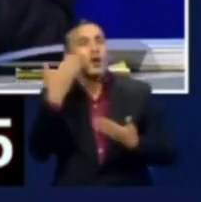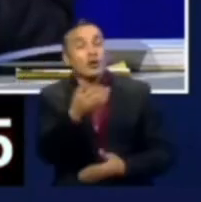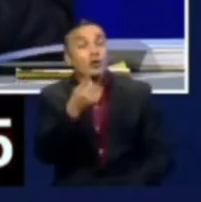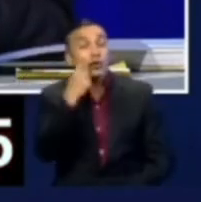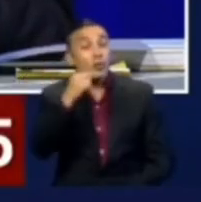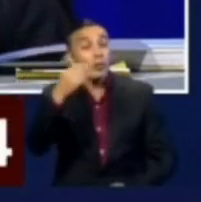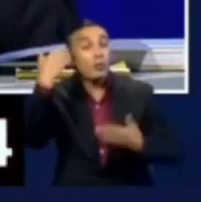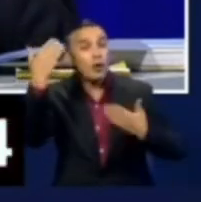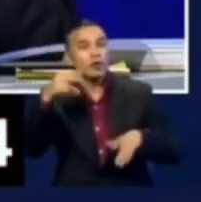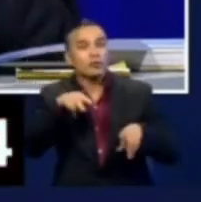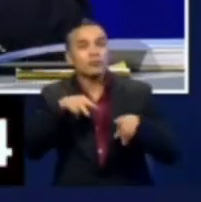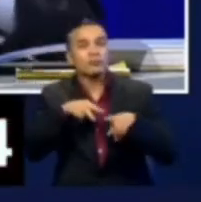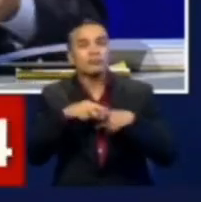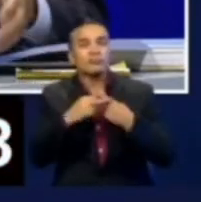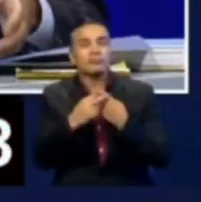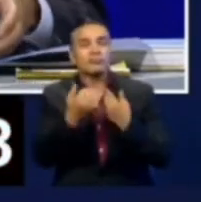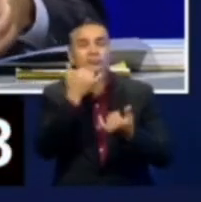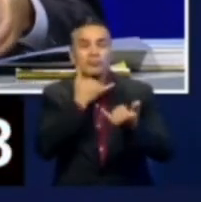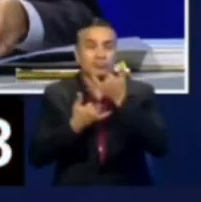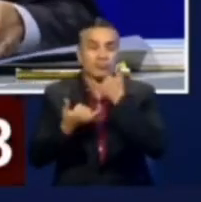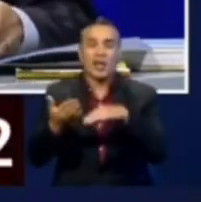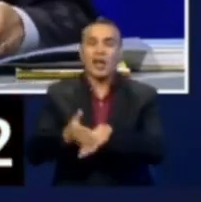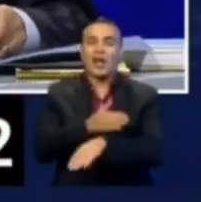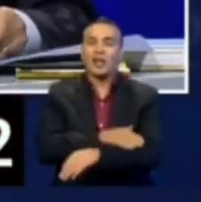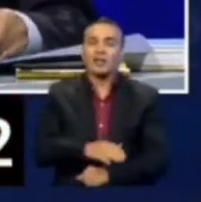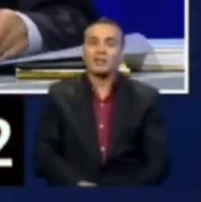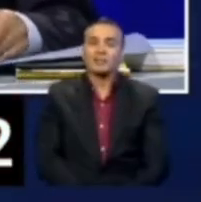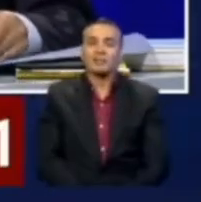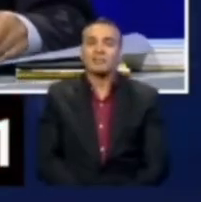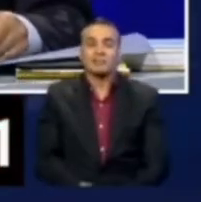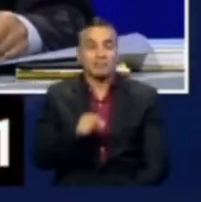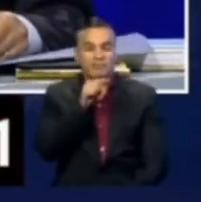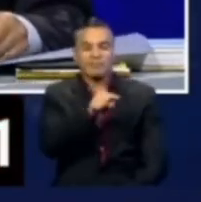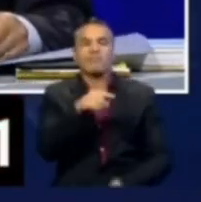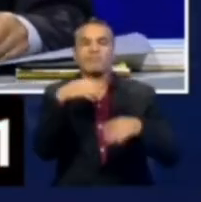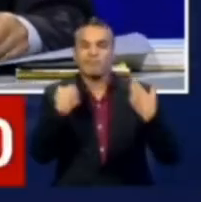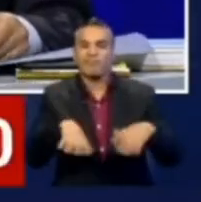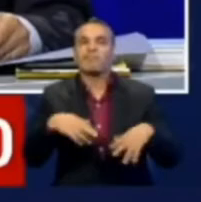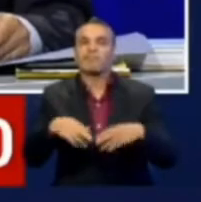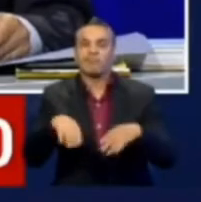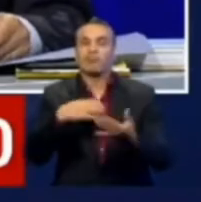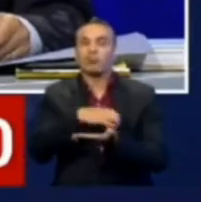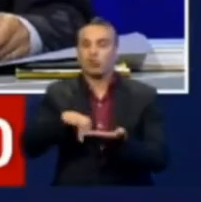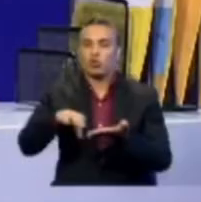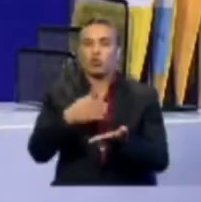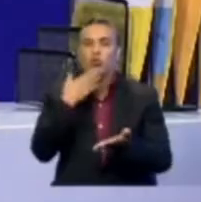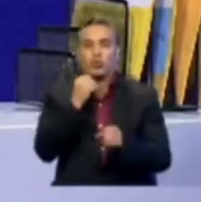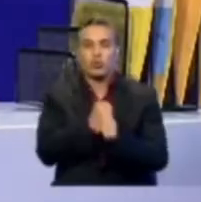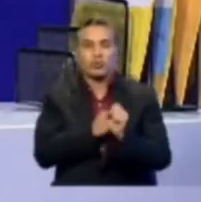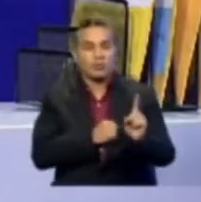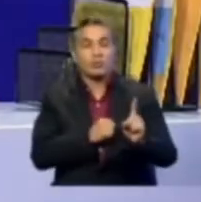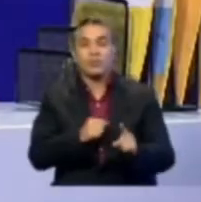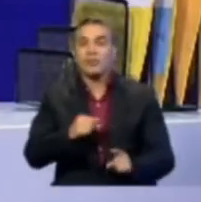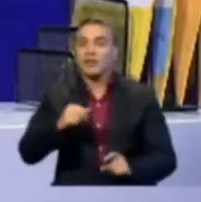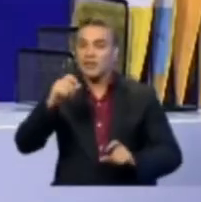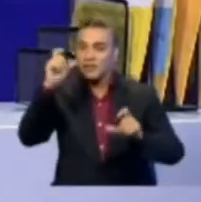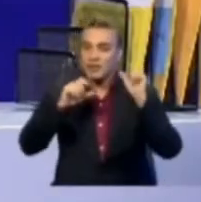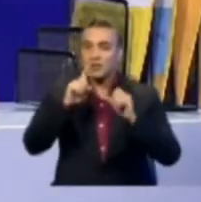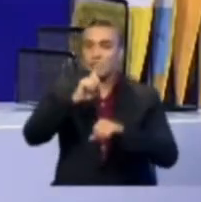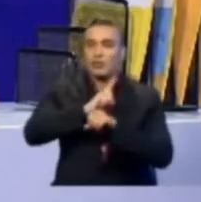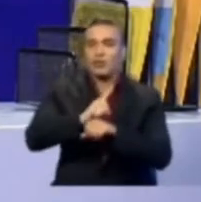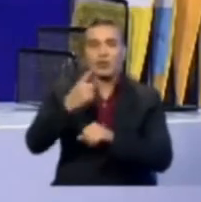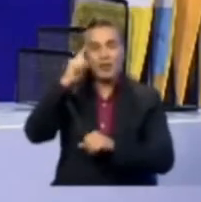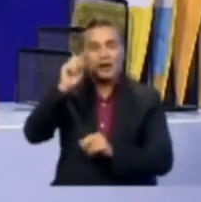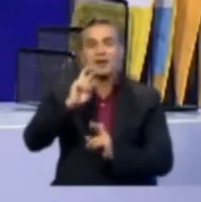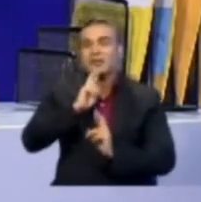padre político cometió todos esos errores, Andrés, y sobre ti pesa la duda de cómo actuar. Candidato Arauz tiene 1 minuto